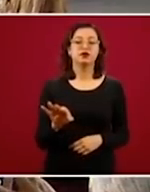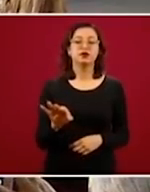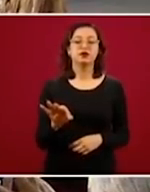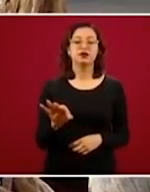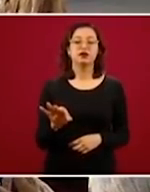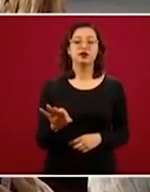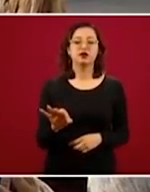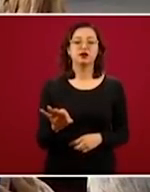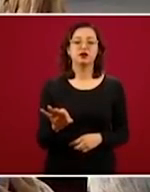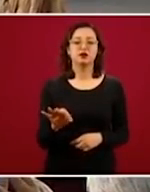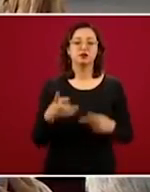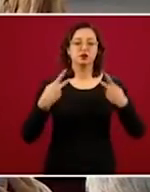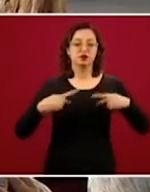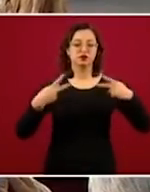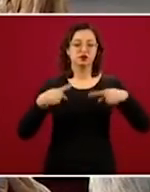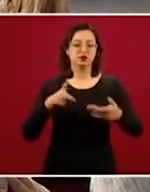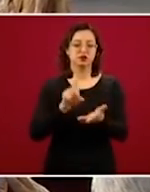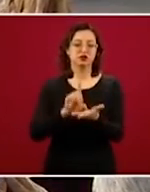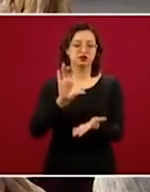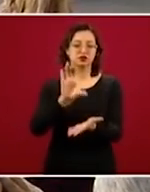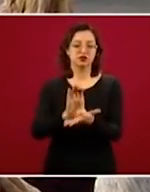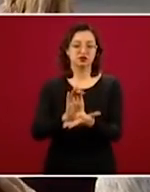de discapacidad